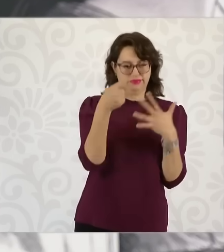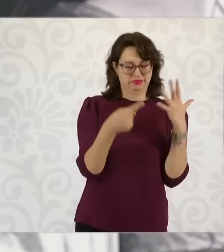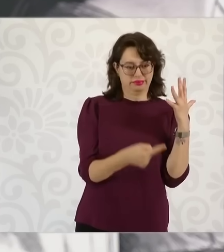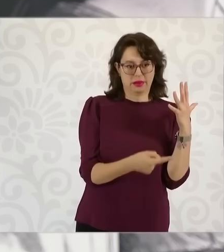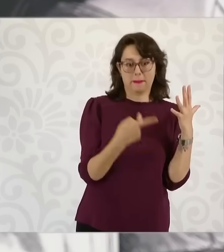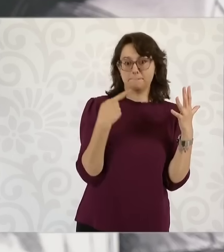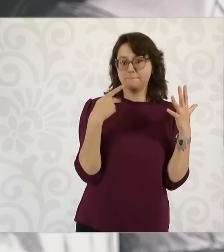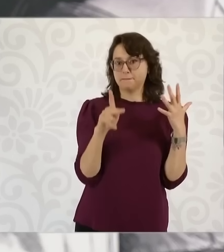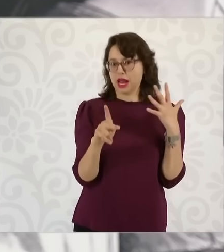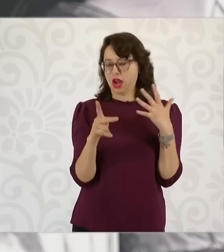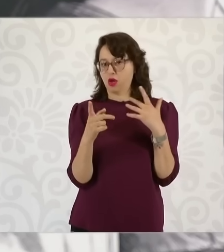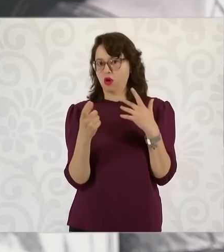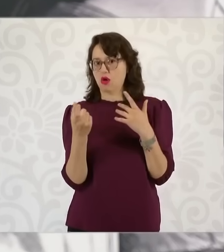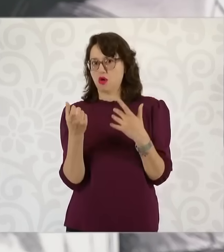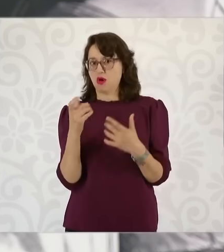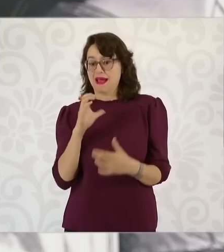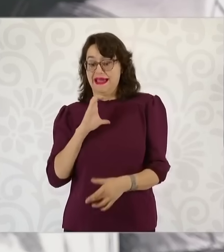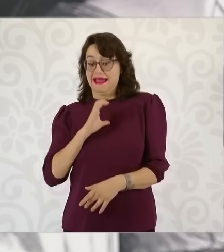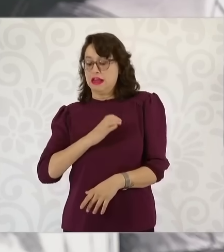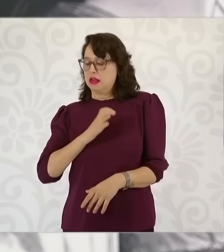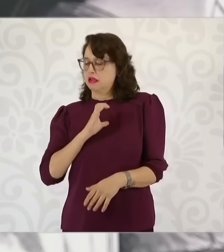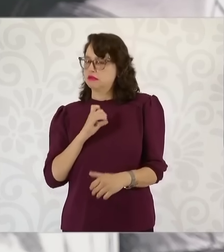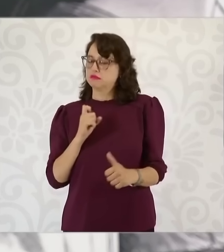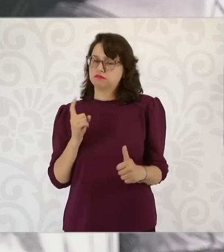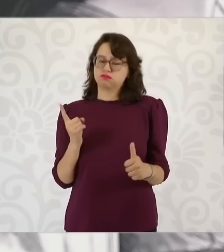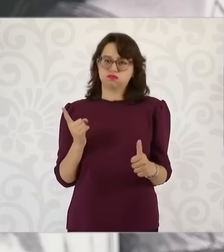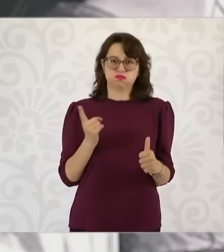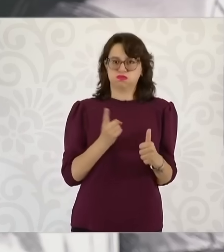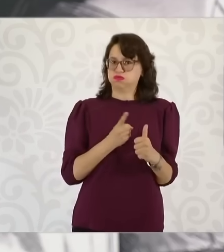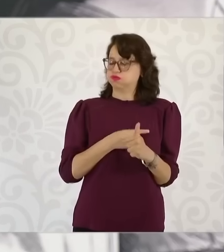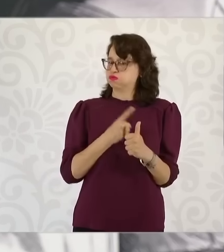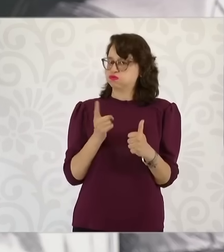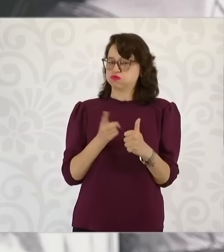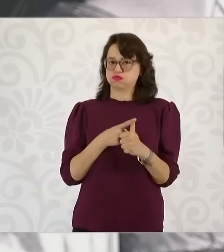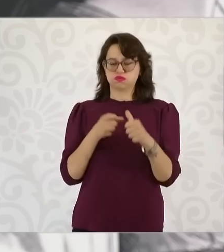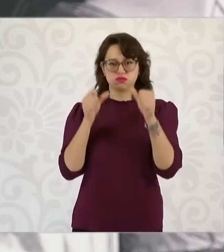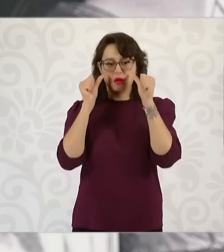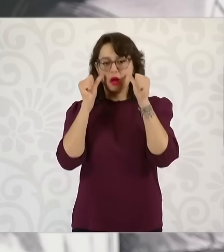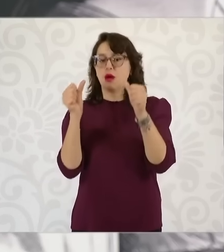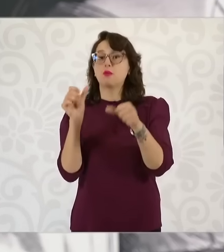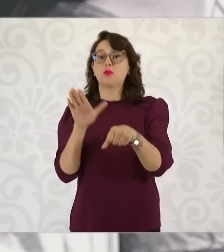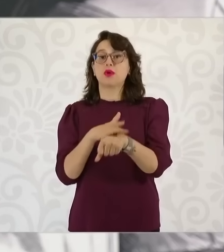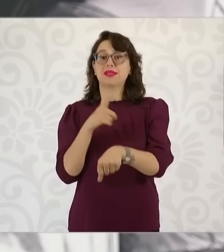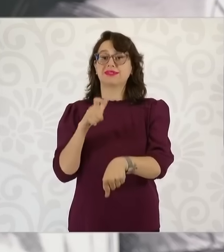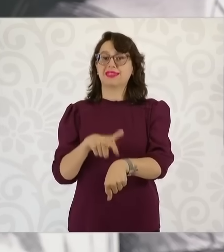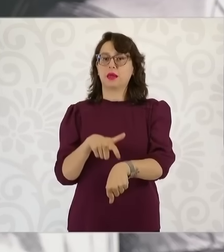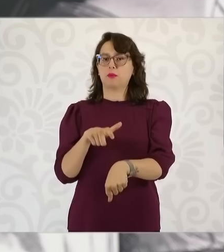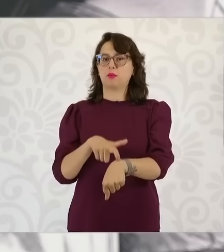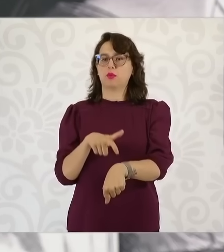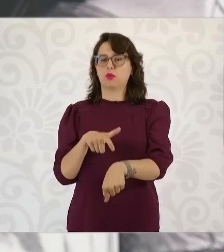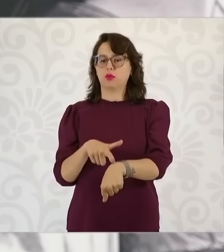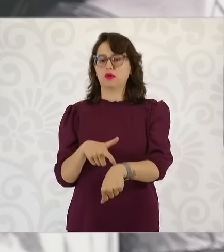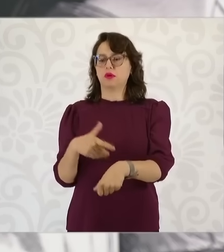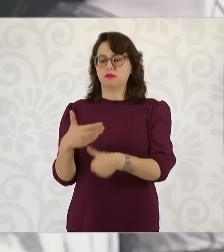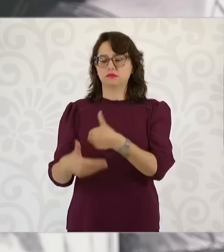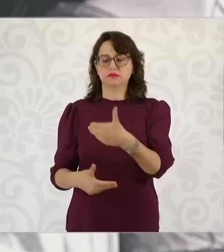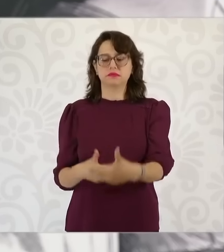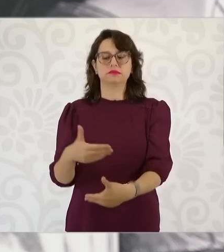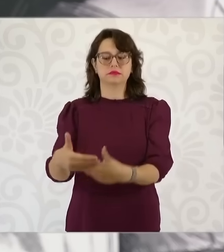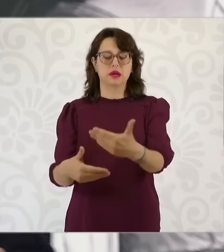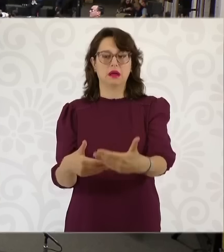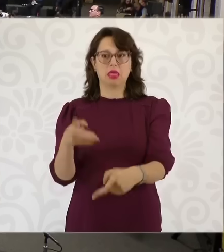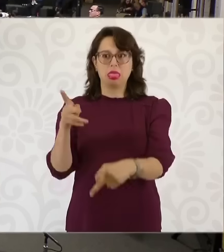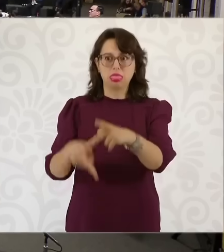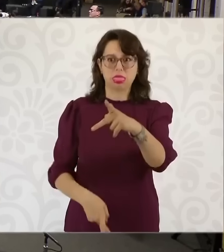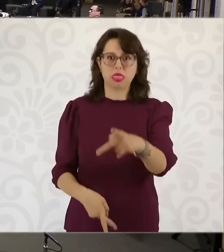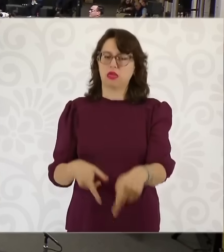la oportunidad, es decir, el tiempo entre que empiece el diagnóstico y los tratamientos, pues no se detenga. A eso se refiere.